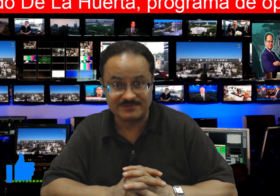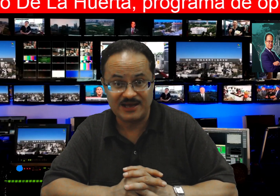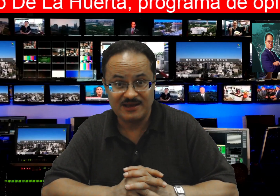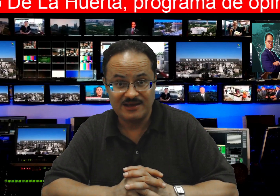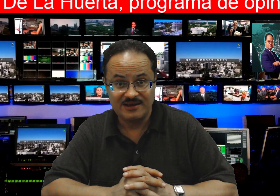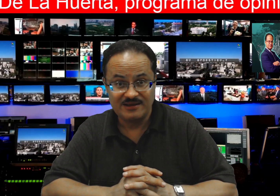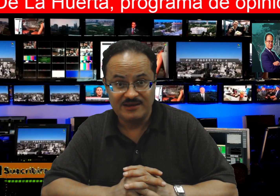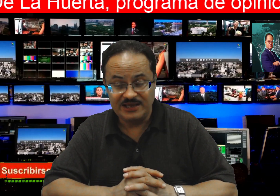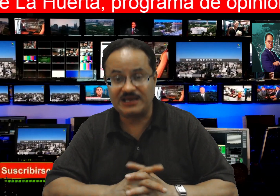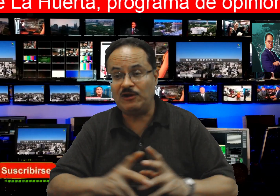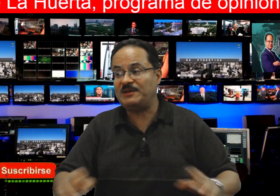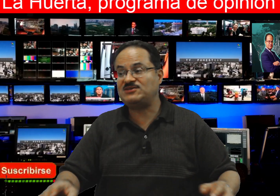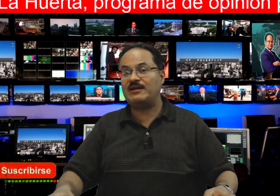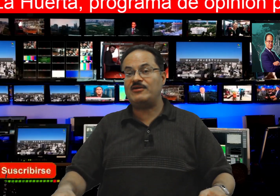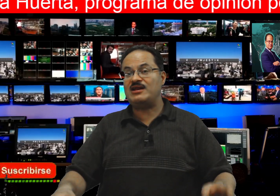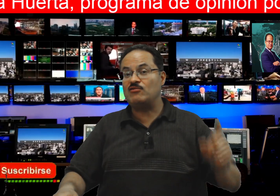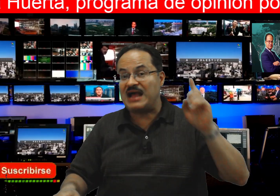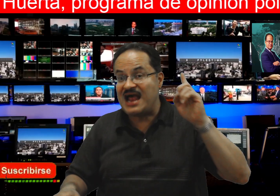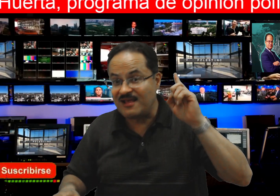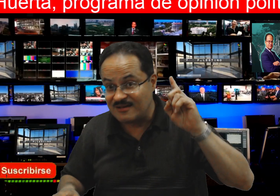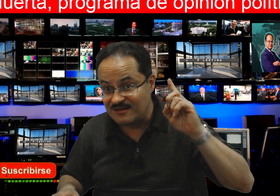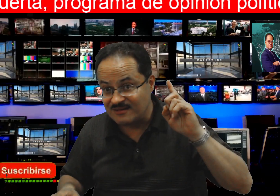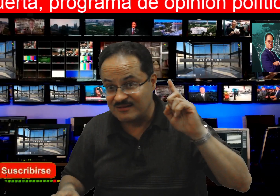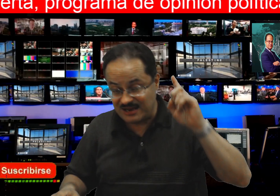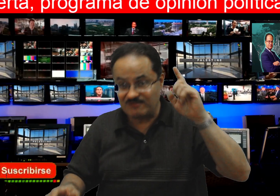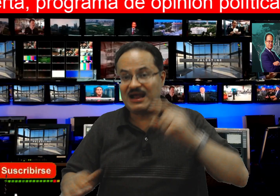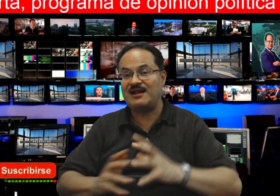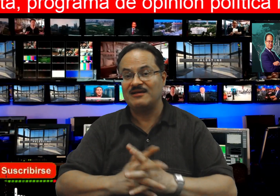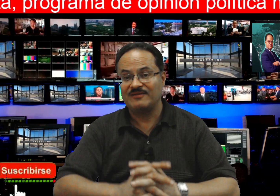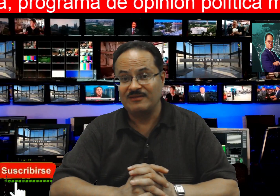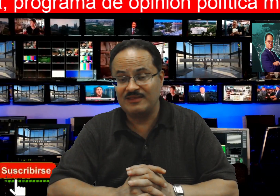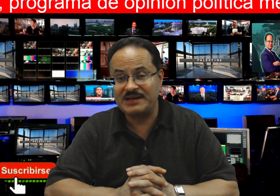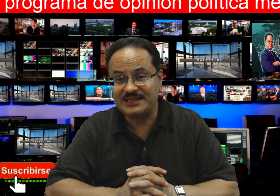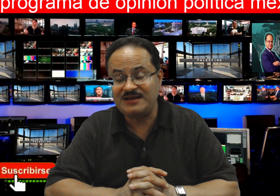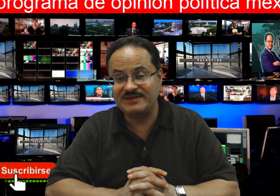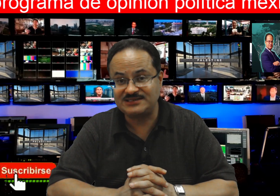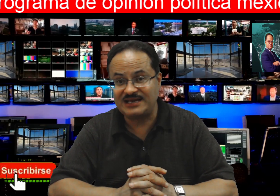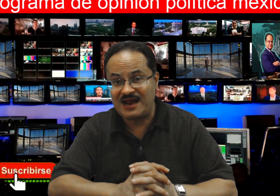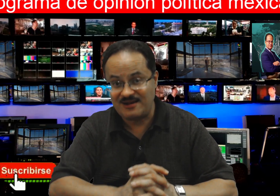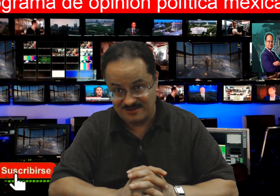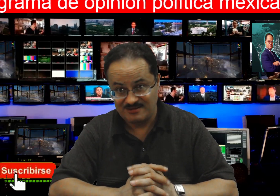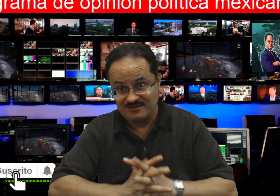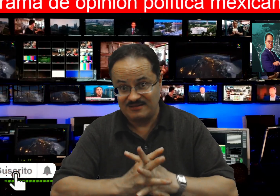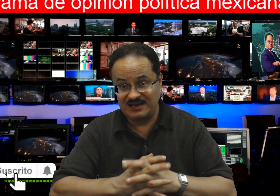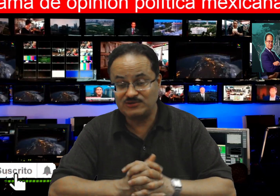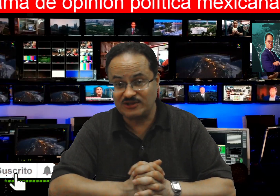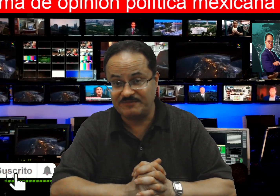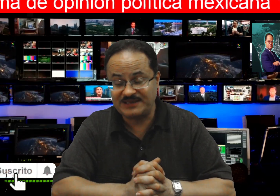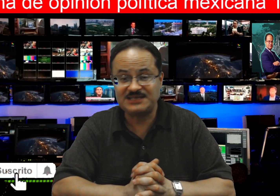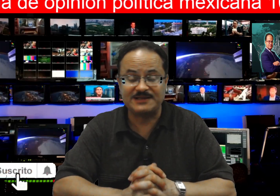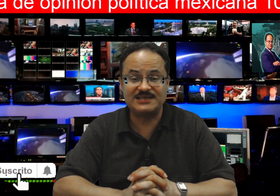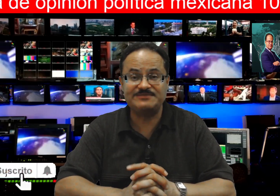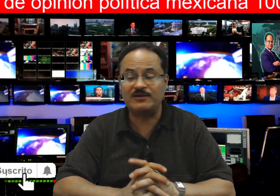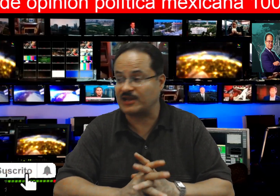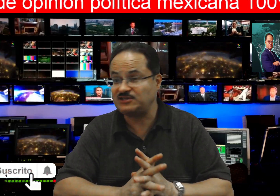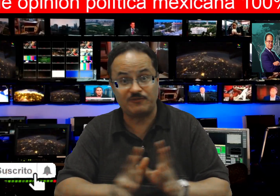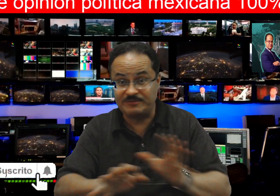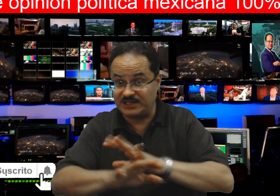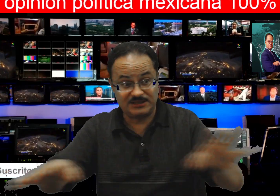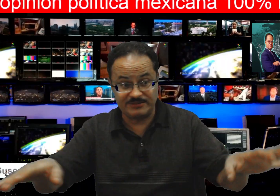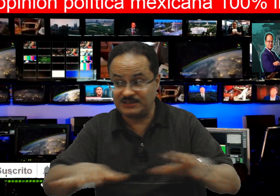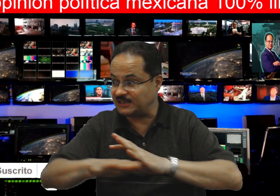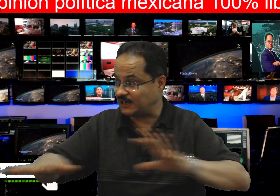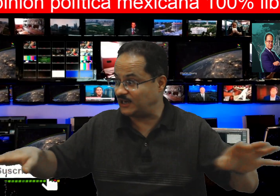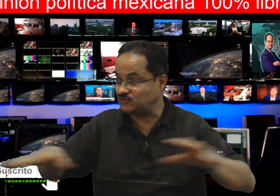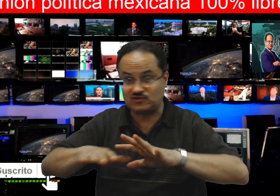fantasma y que López Obrador en lugar en lugar de mandar investigar el uso de empresas fantasma lo que hizo fue